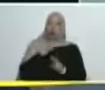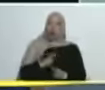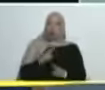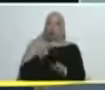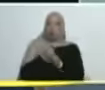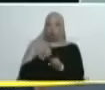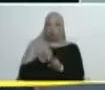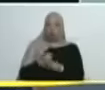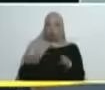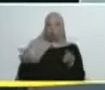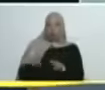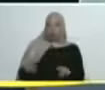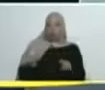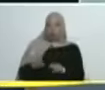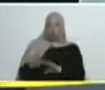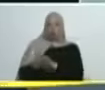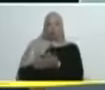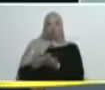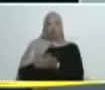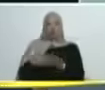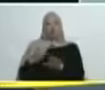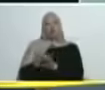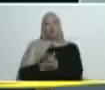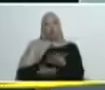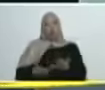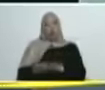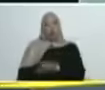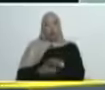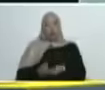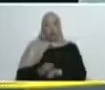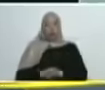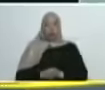eficiente de gestión y resolución de problemas.